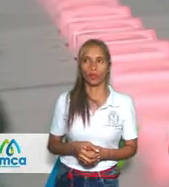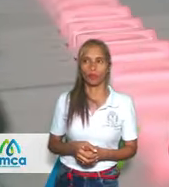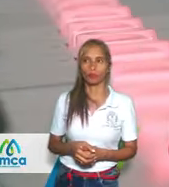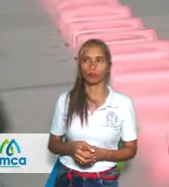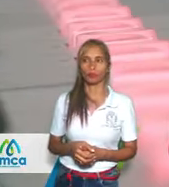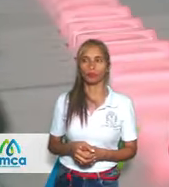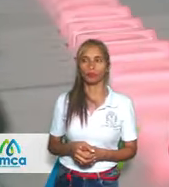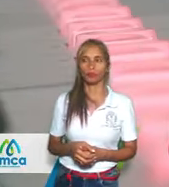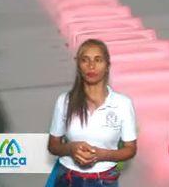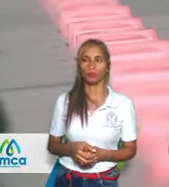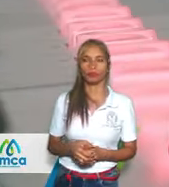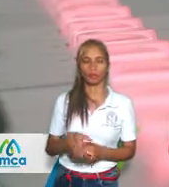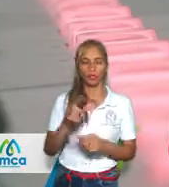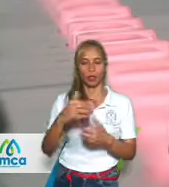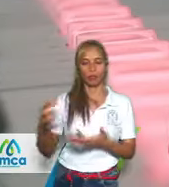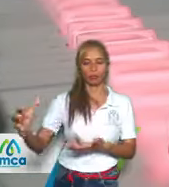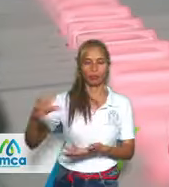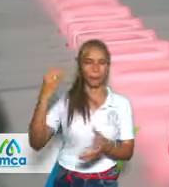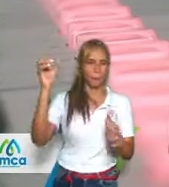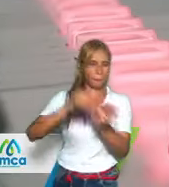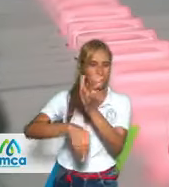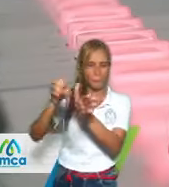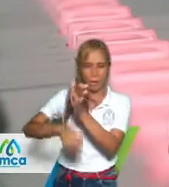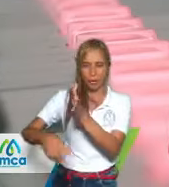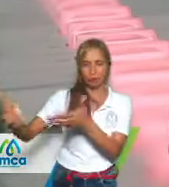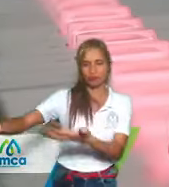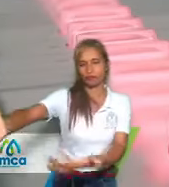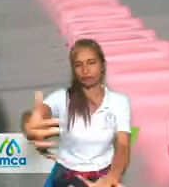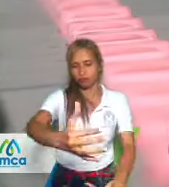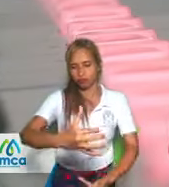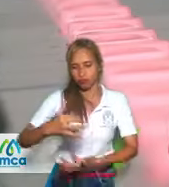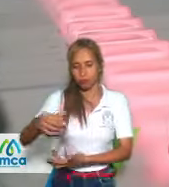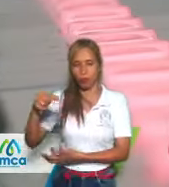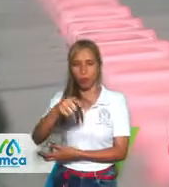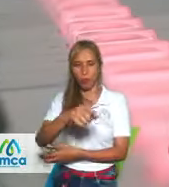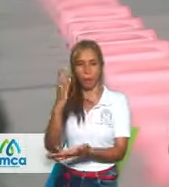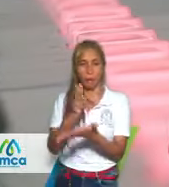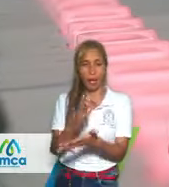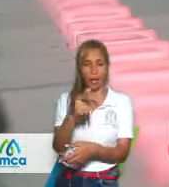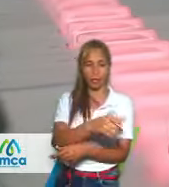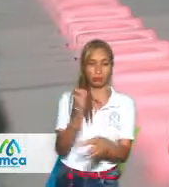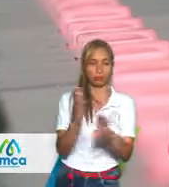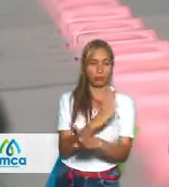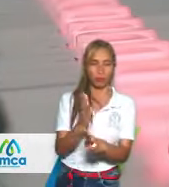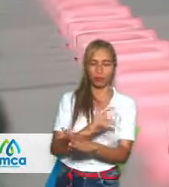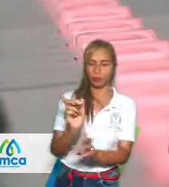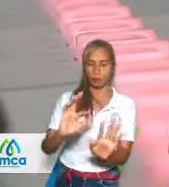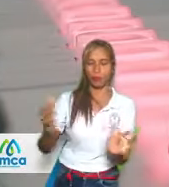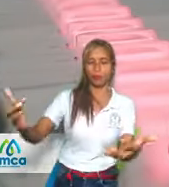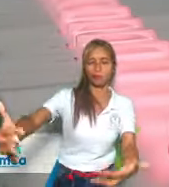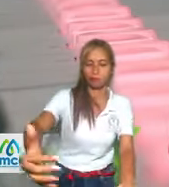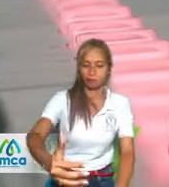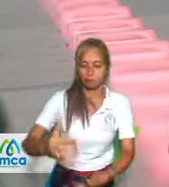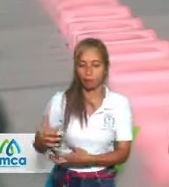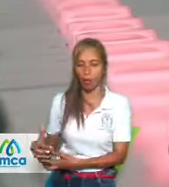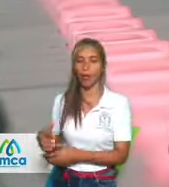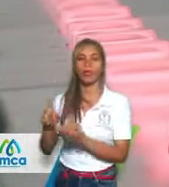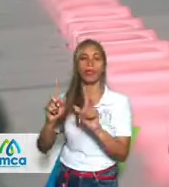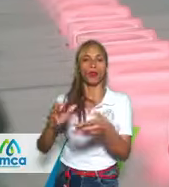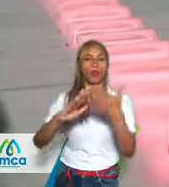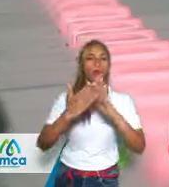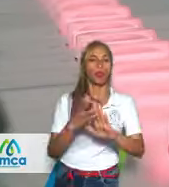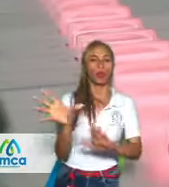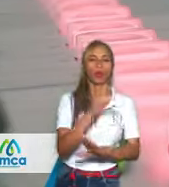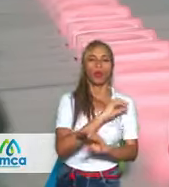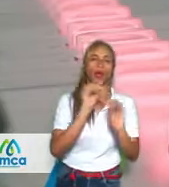de residuos que generalmente generan estas afectaciones, y hacer un llamado de atención a toda la comunidad de que Empresas